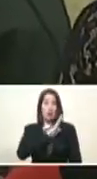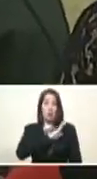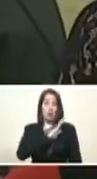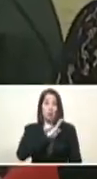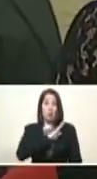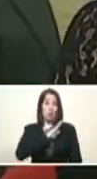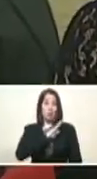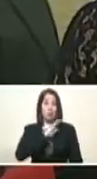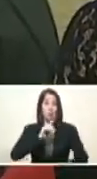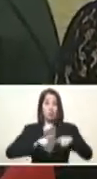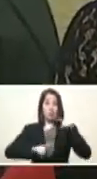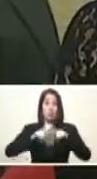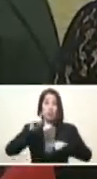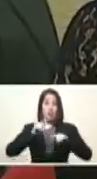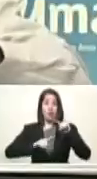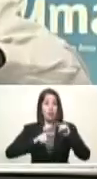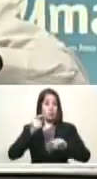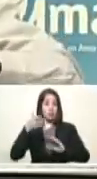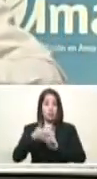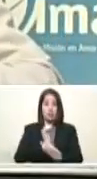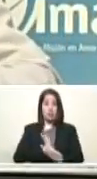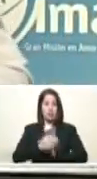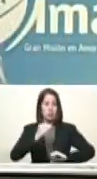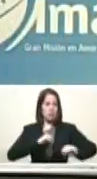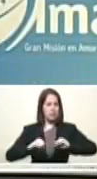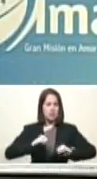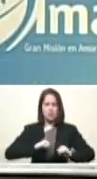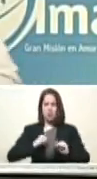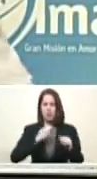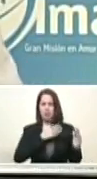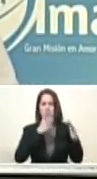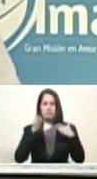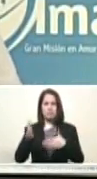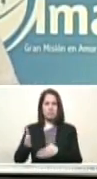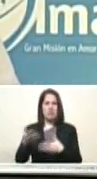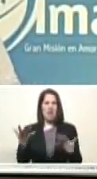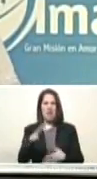León, compañera, su contundencia y movilización en el hogar,